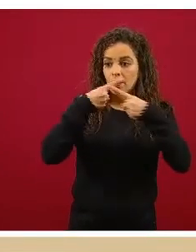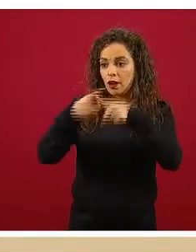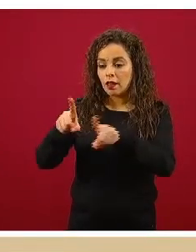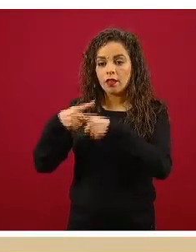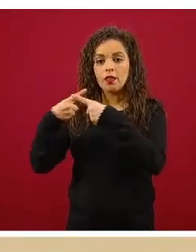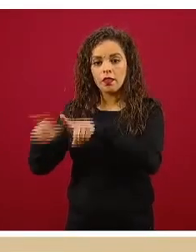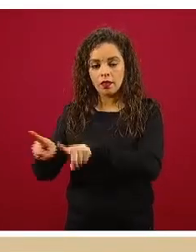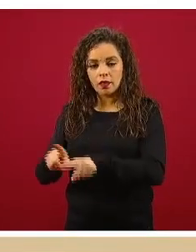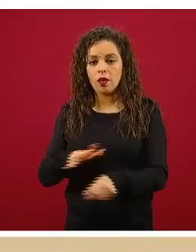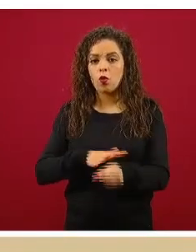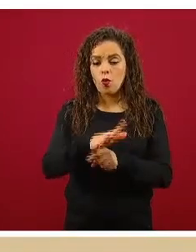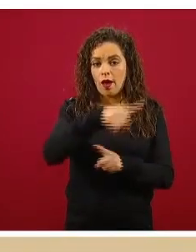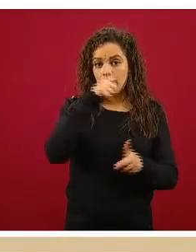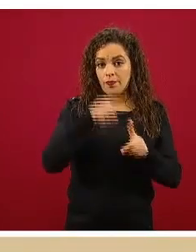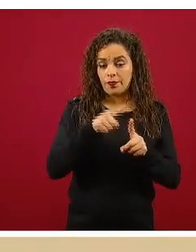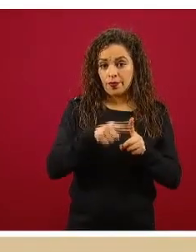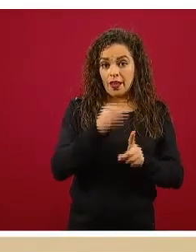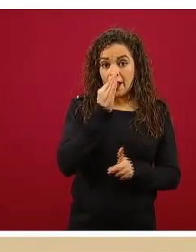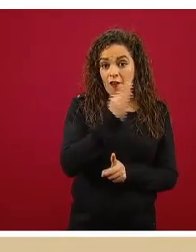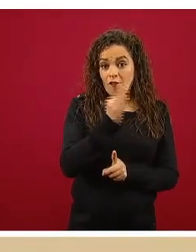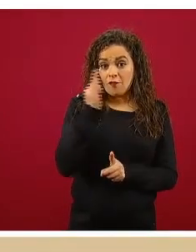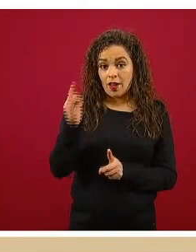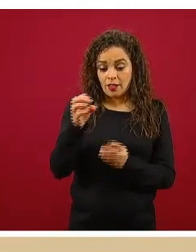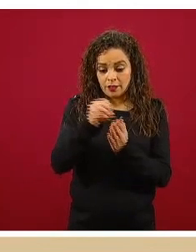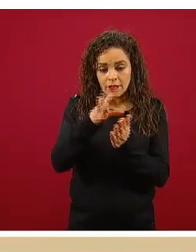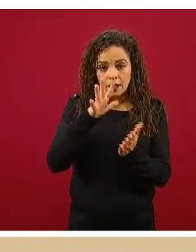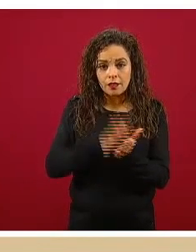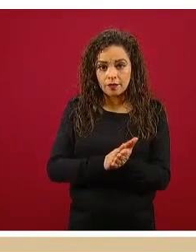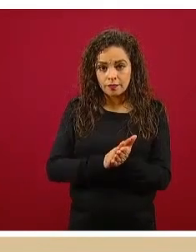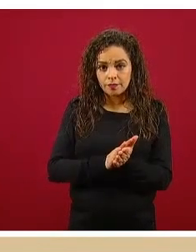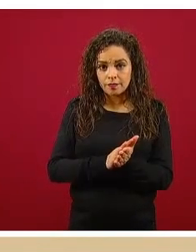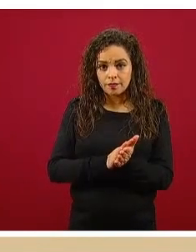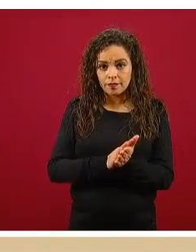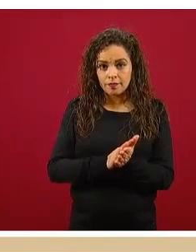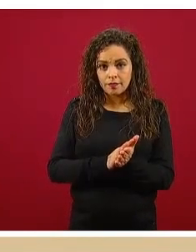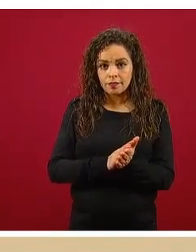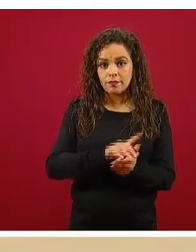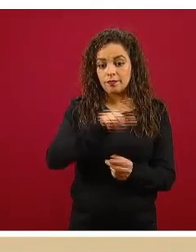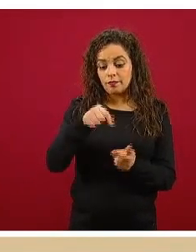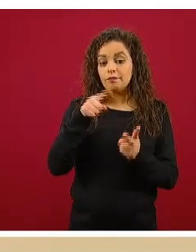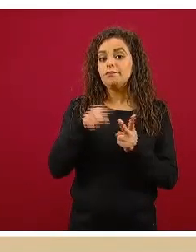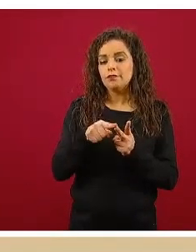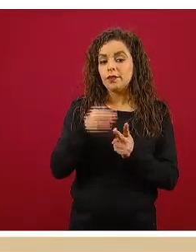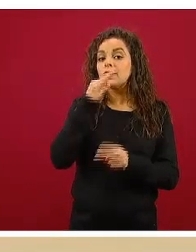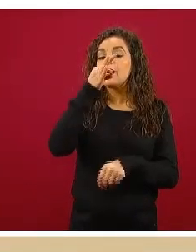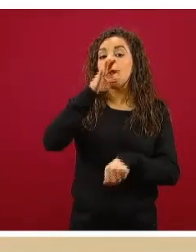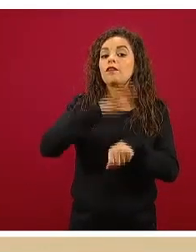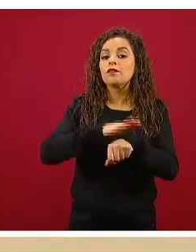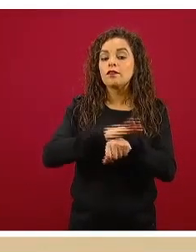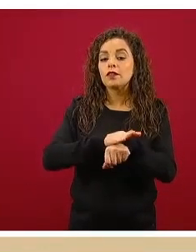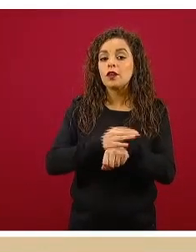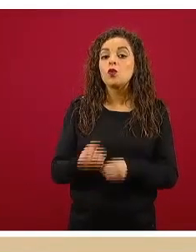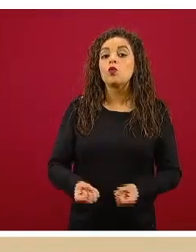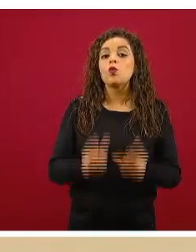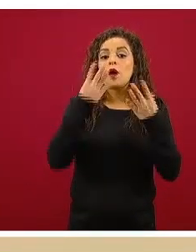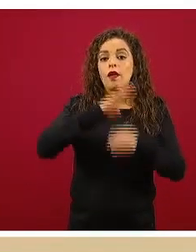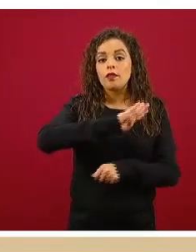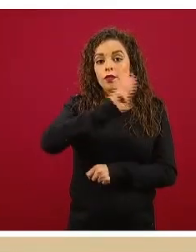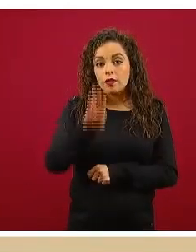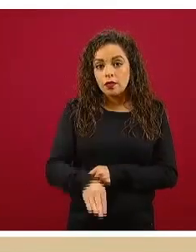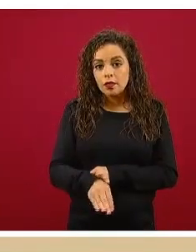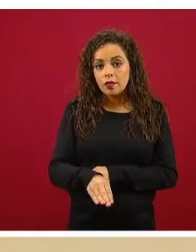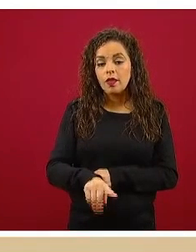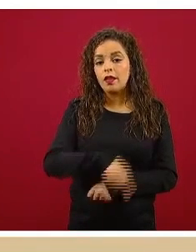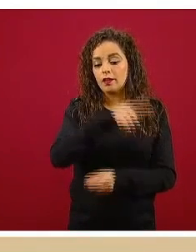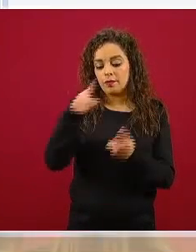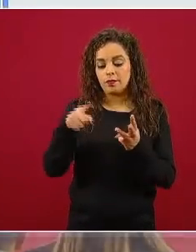registro y por lo tanto comunicación del número de muertes con la fecha de ocurrencia de estas